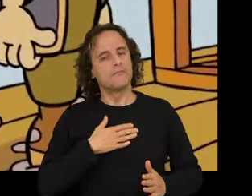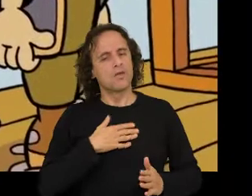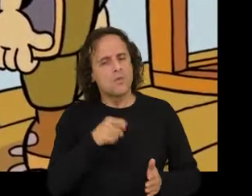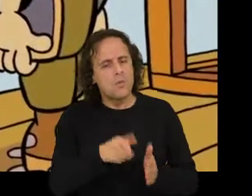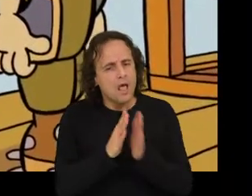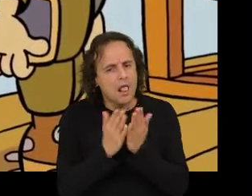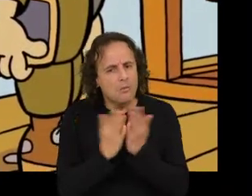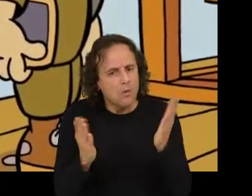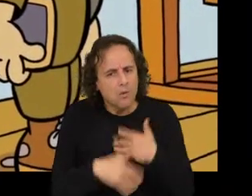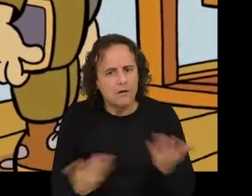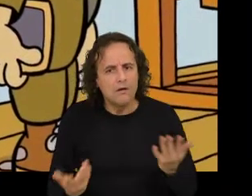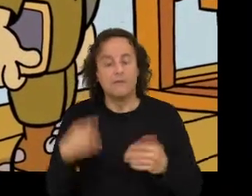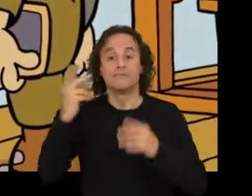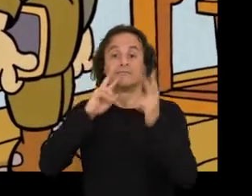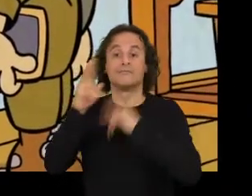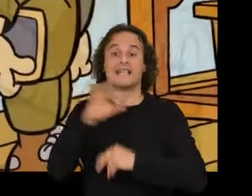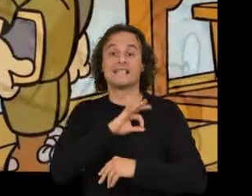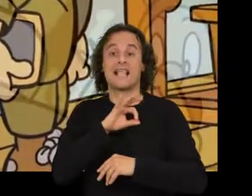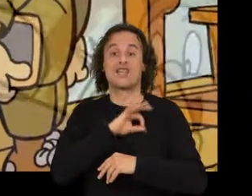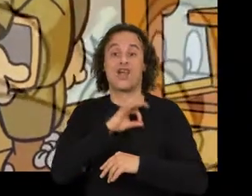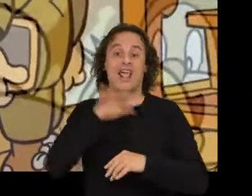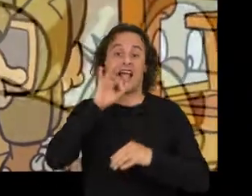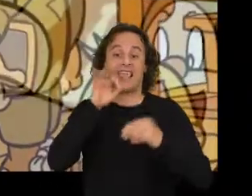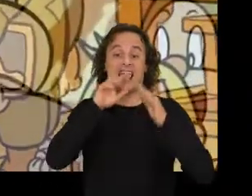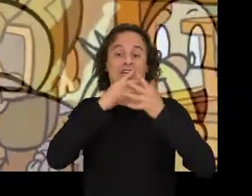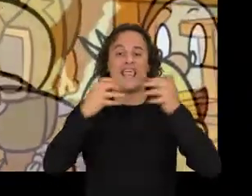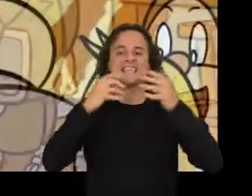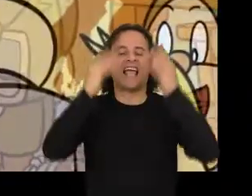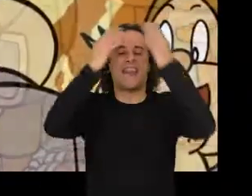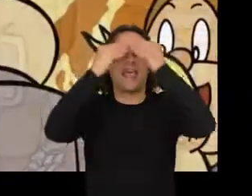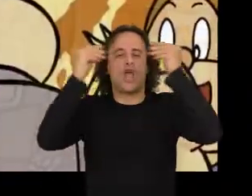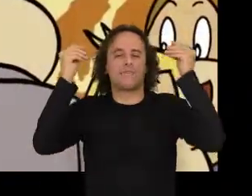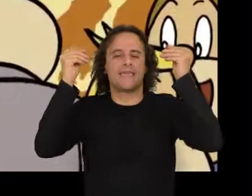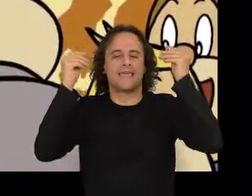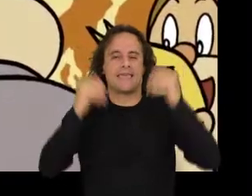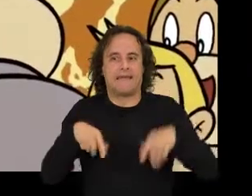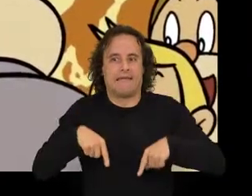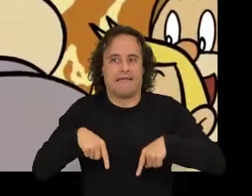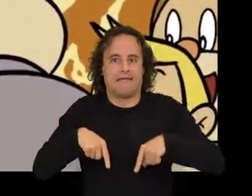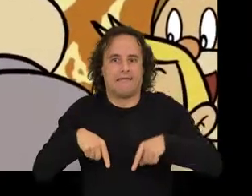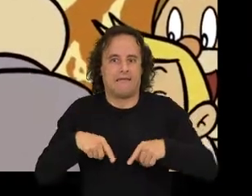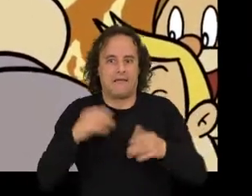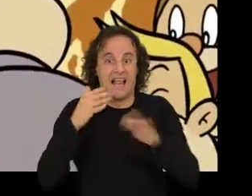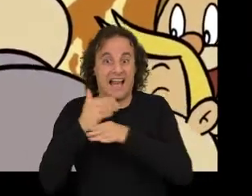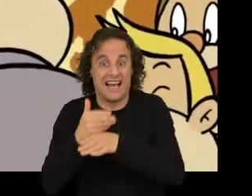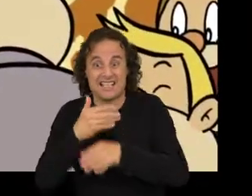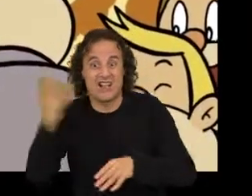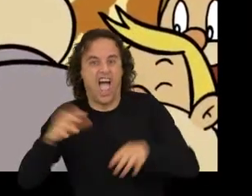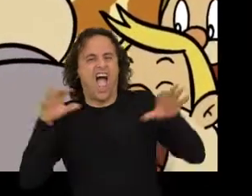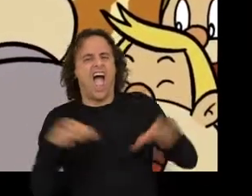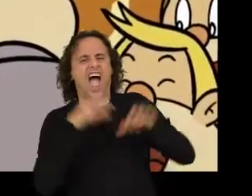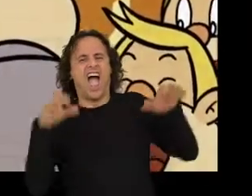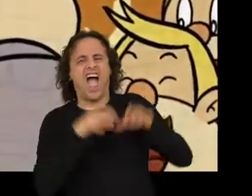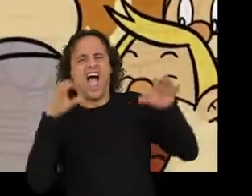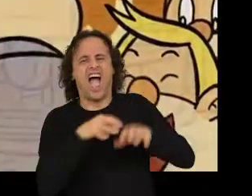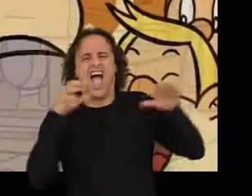mío? Señor, esquecéronme, respondeu o proviño tremendo, e todos os demais nenos